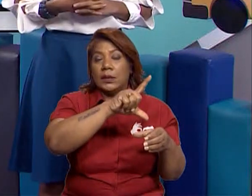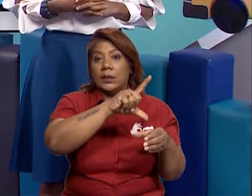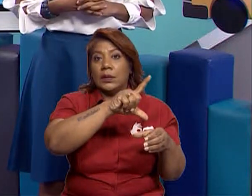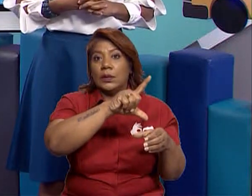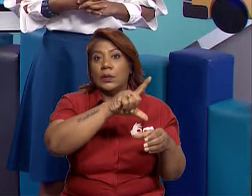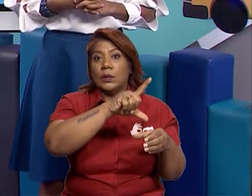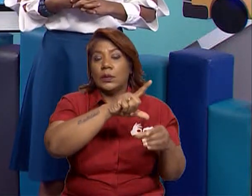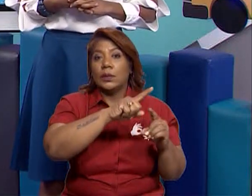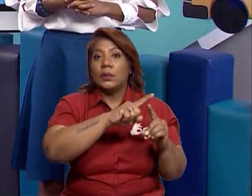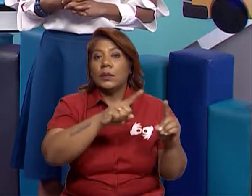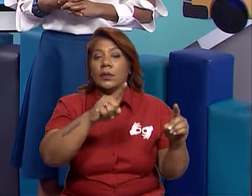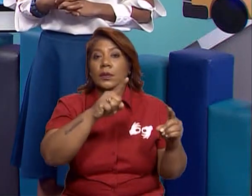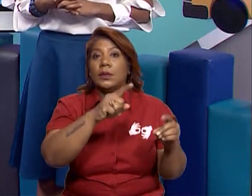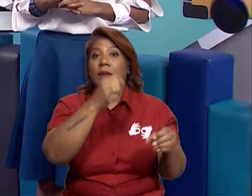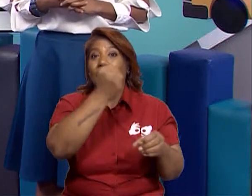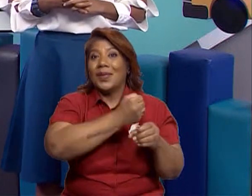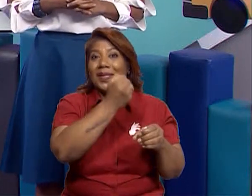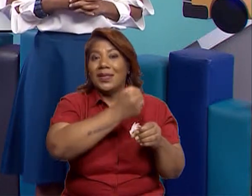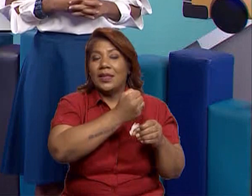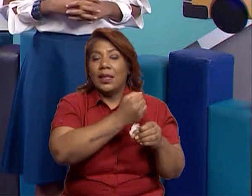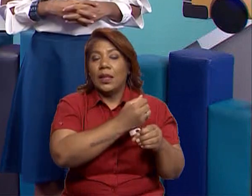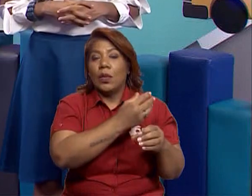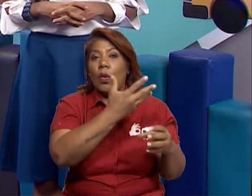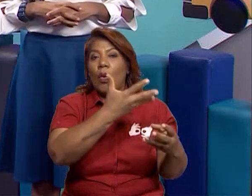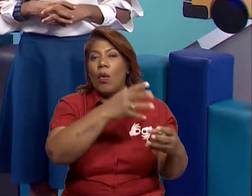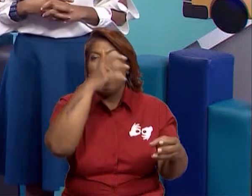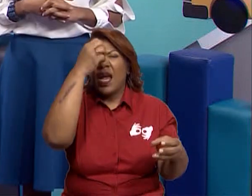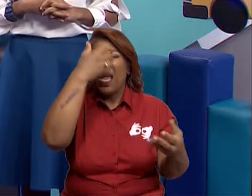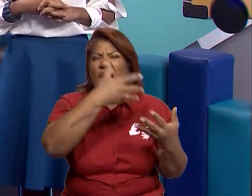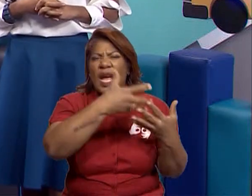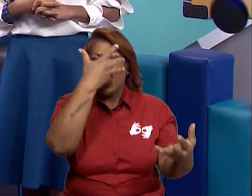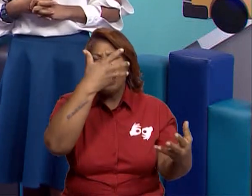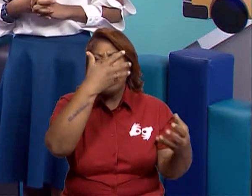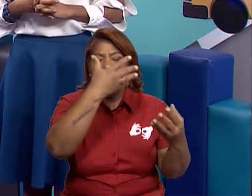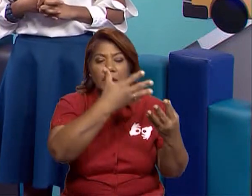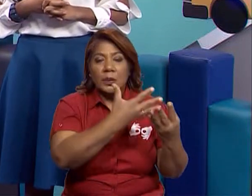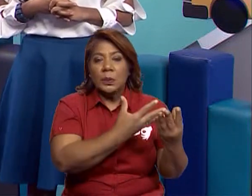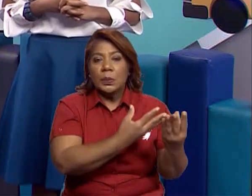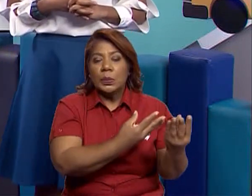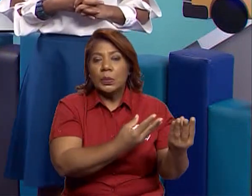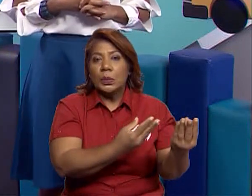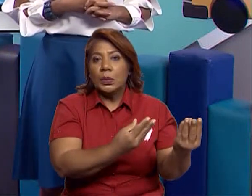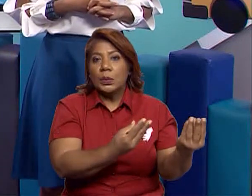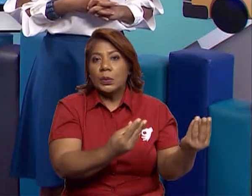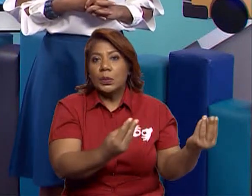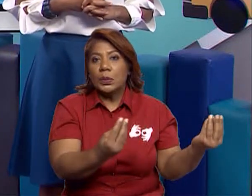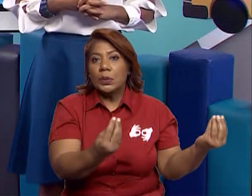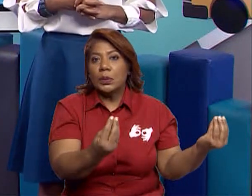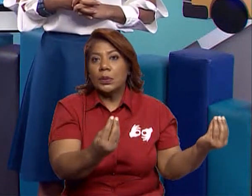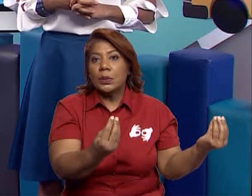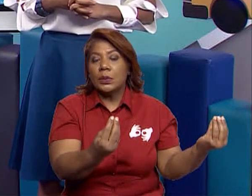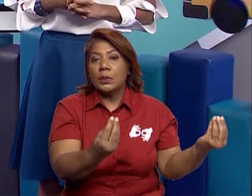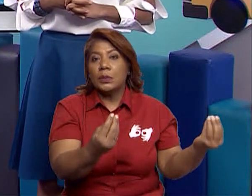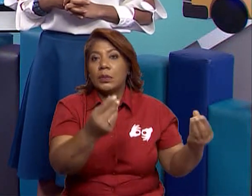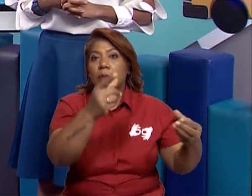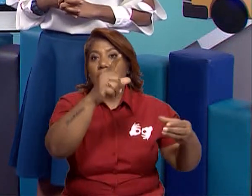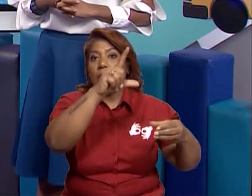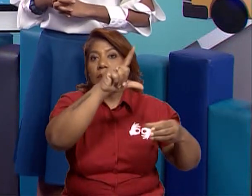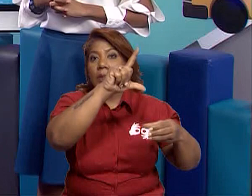la temperatura, maestra, estaba afectando al hielo. Y cuando la temperatura afecta al hielo, hay una